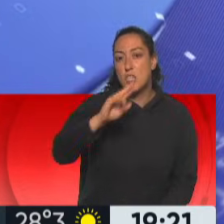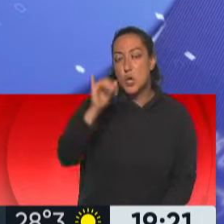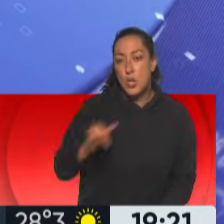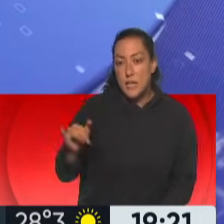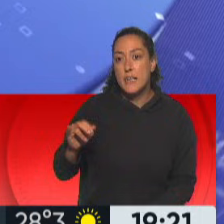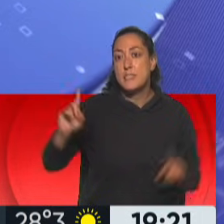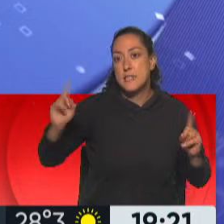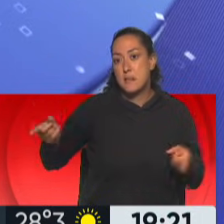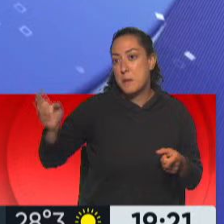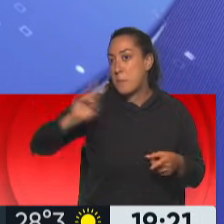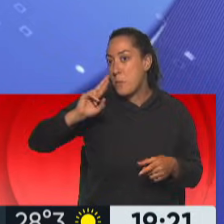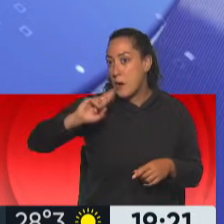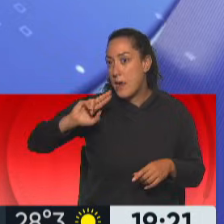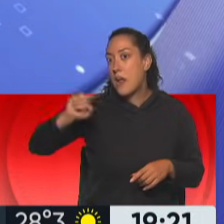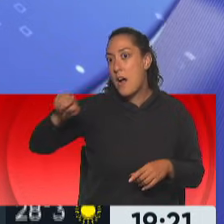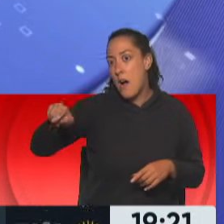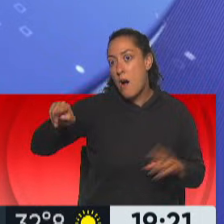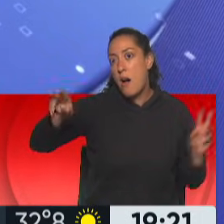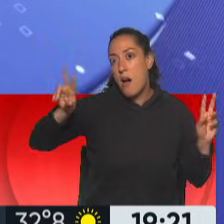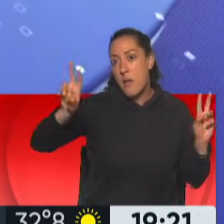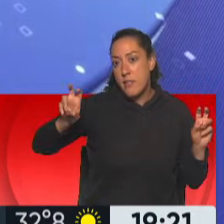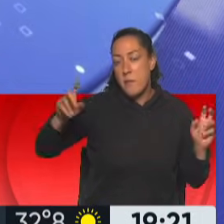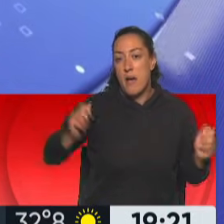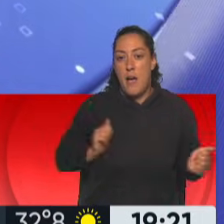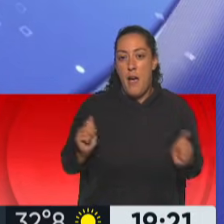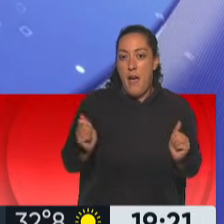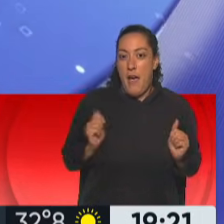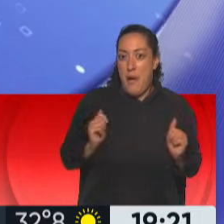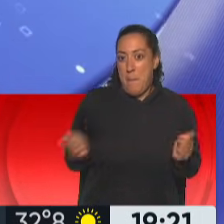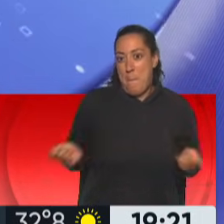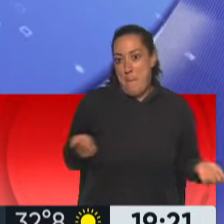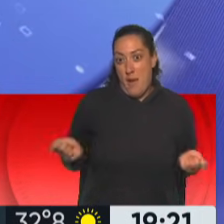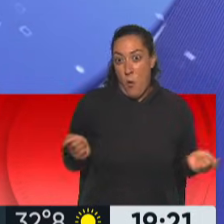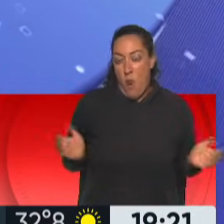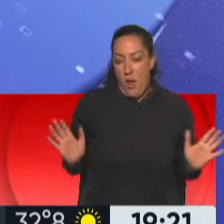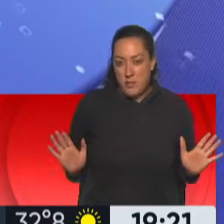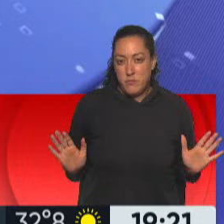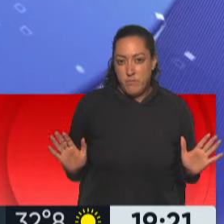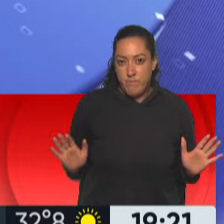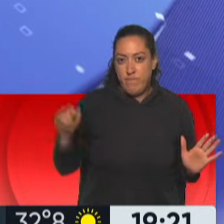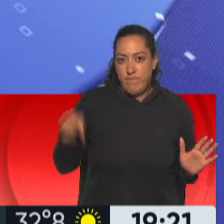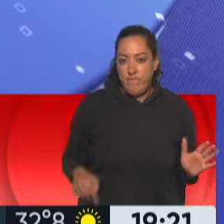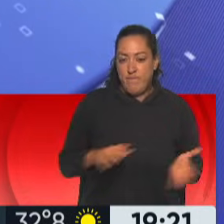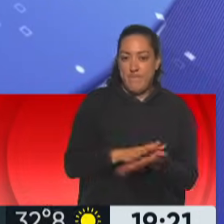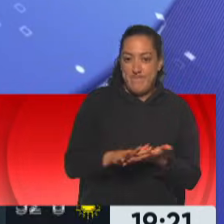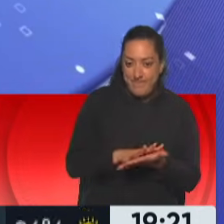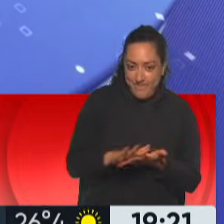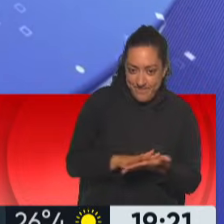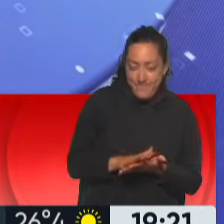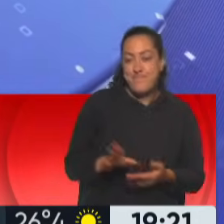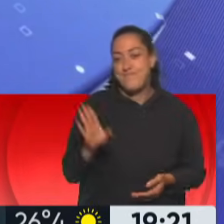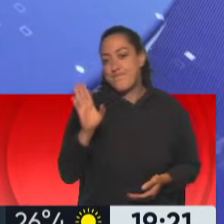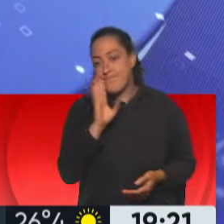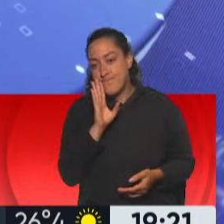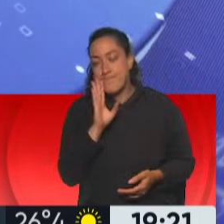imagínense que muchas cuestiones entran ahora en el marco de la especulación también, ¿no? Esto que se dice, bueno, hubo una negociación entre Maduro y Estados